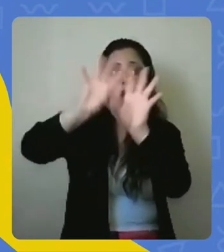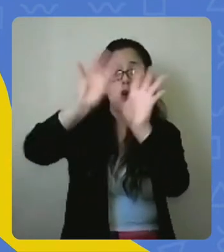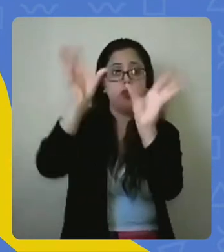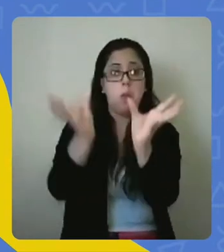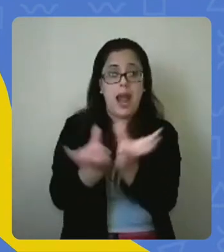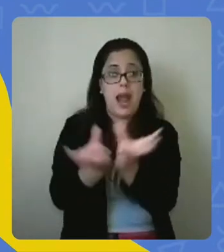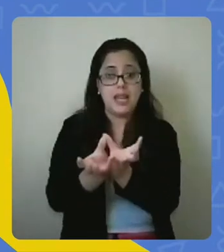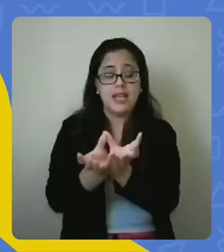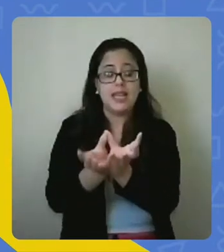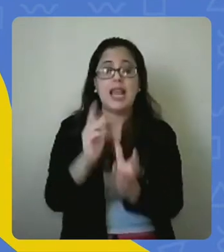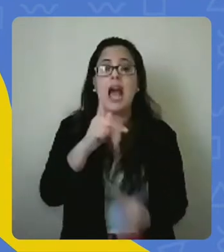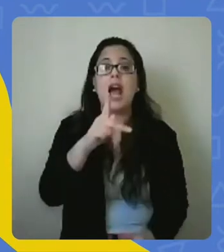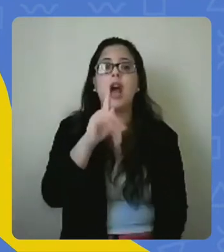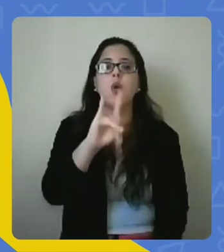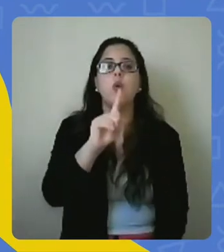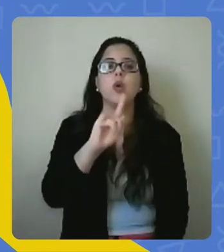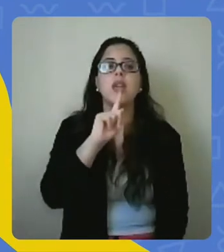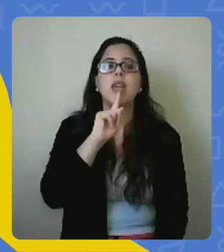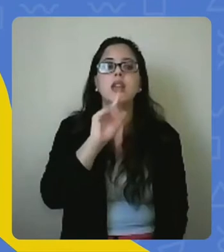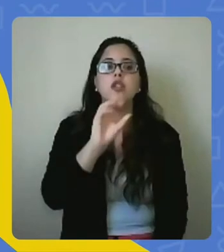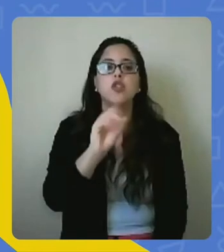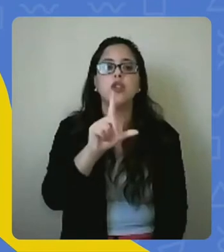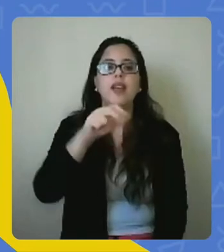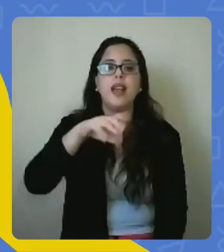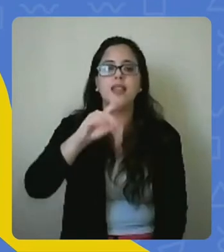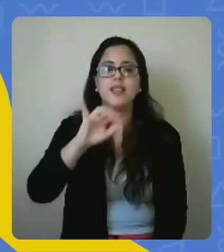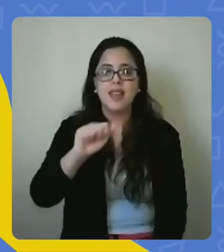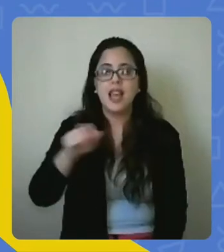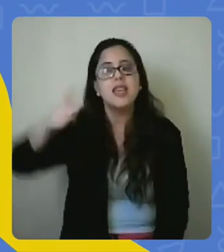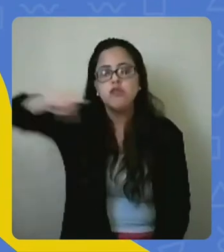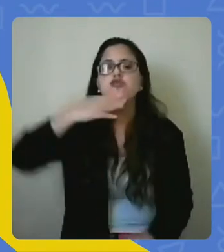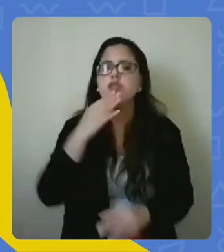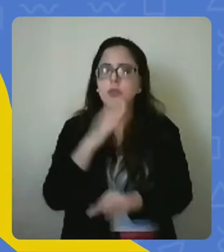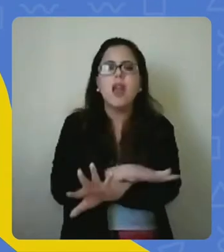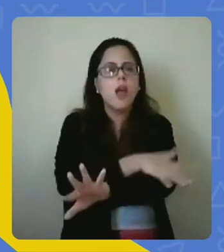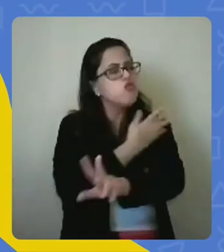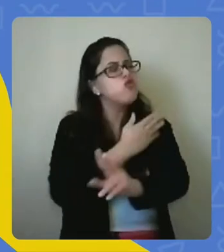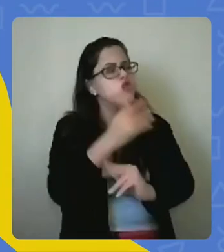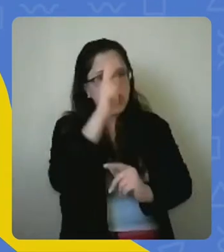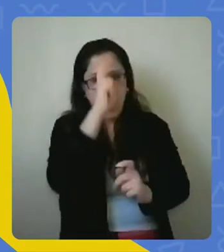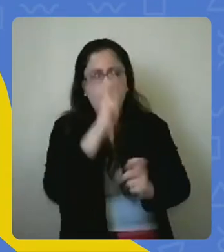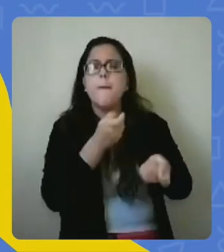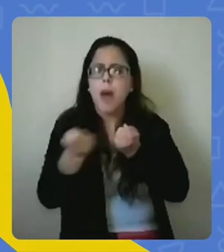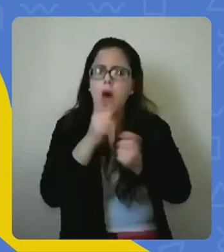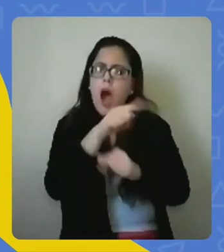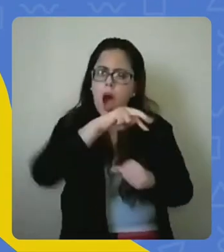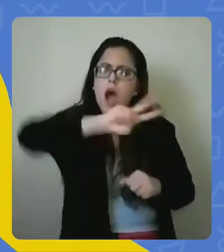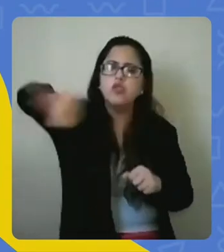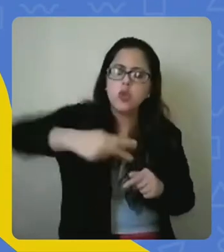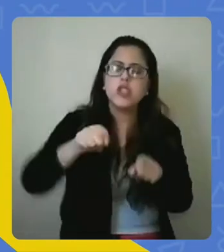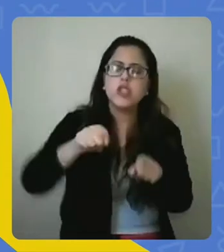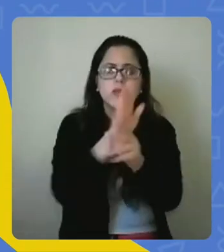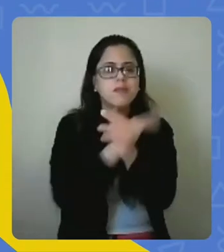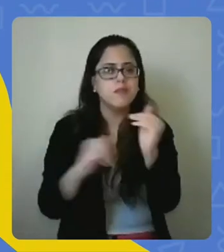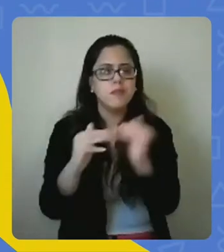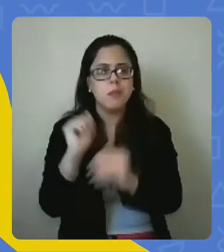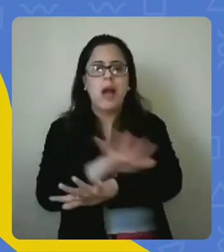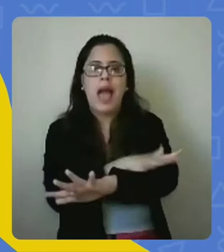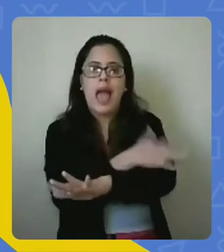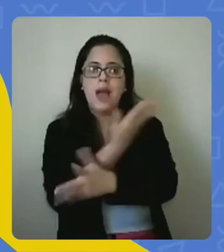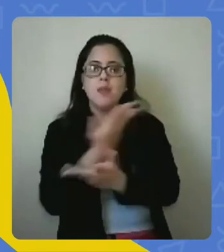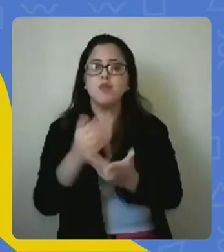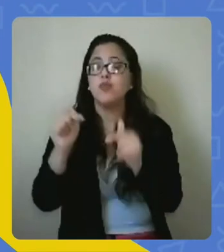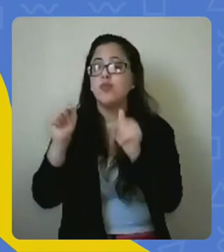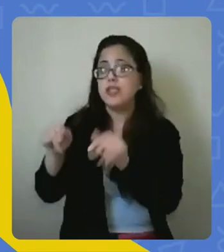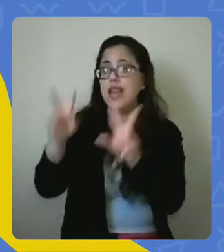sienten cosas similares a nosotros, ¿no? Pasan por experiencias parecidas y entonces aparecen las mismas emociones. Creo que la potencia de